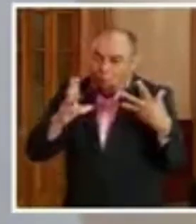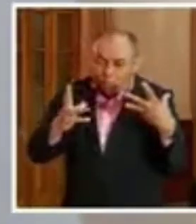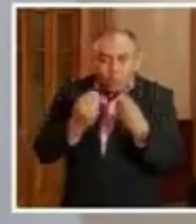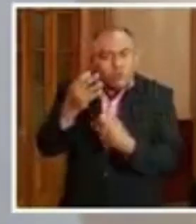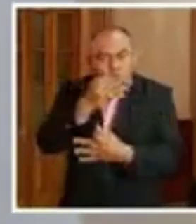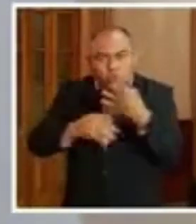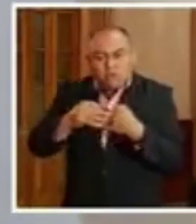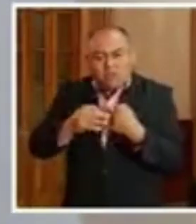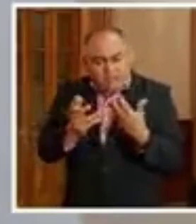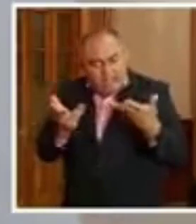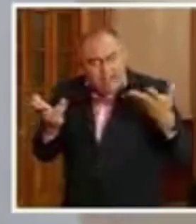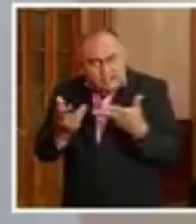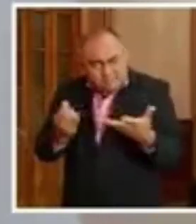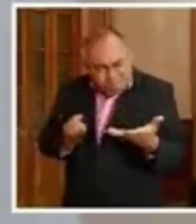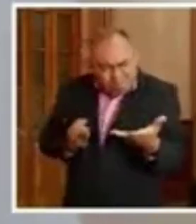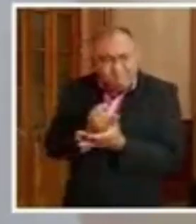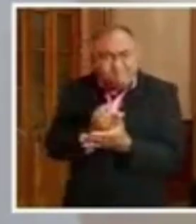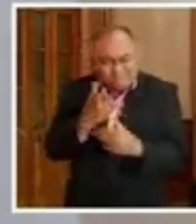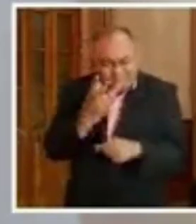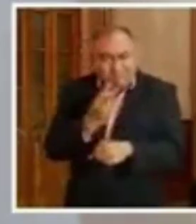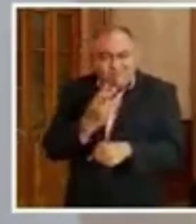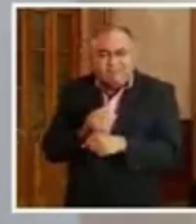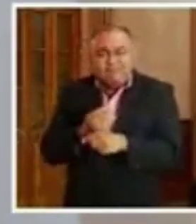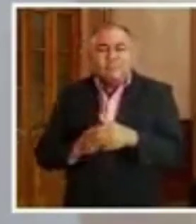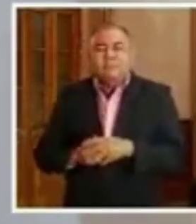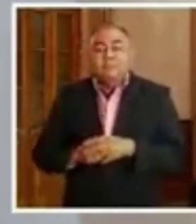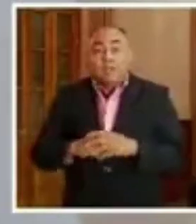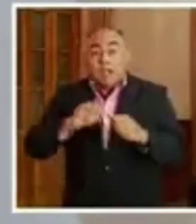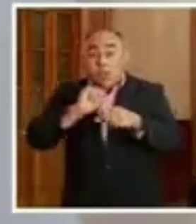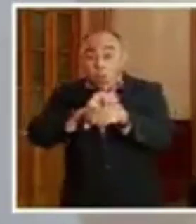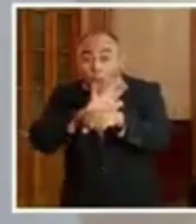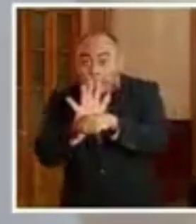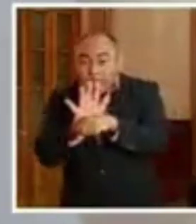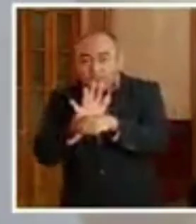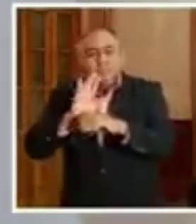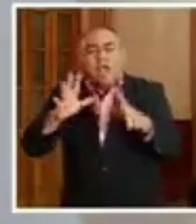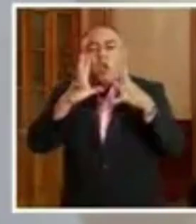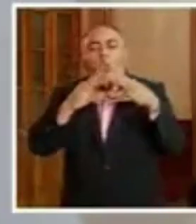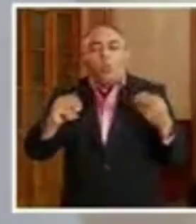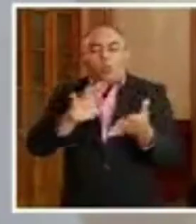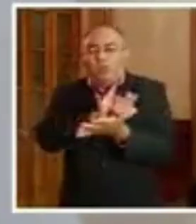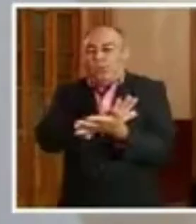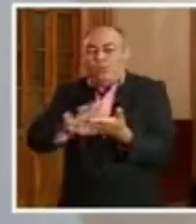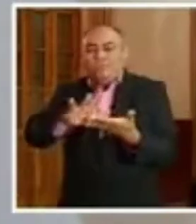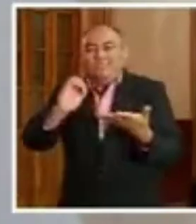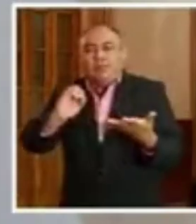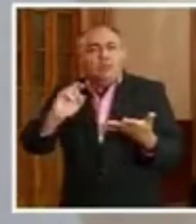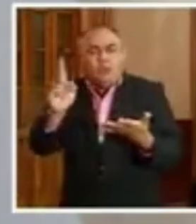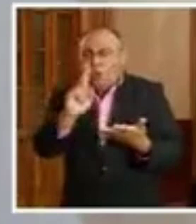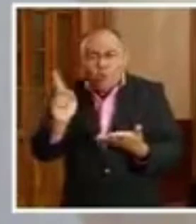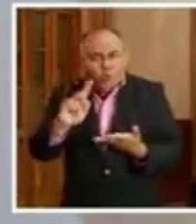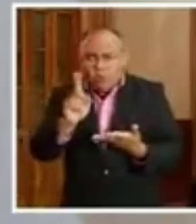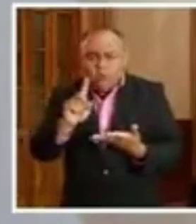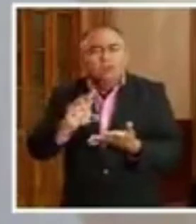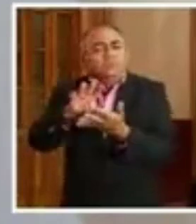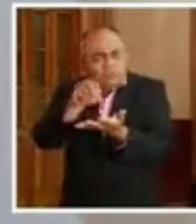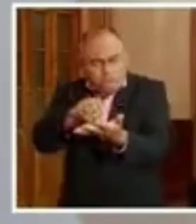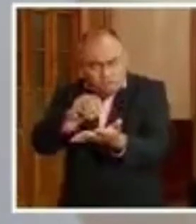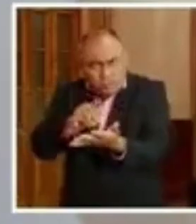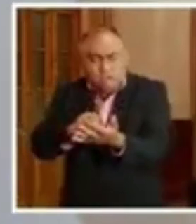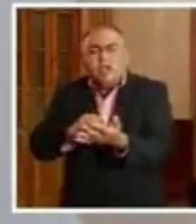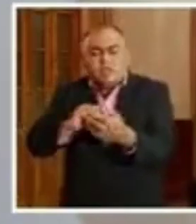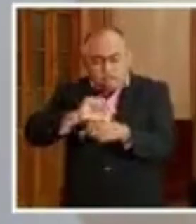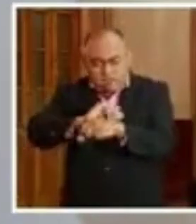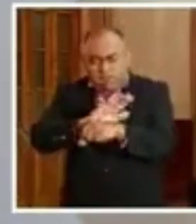solución. El COVID no se va a ir. El COVID se quedará a